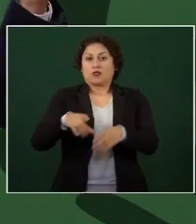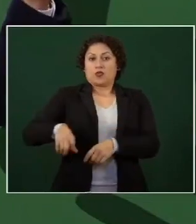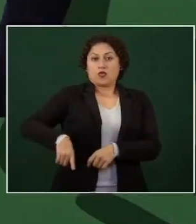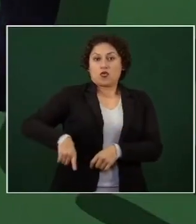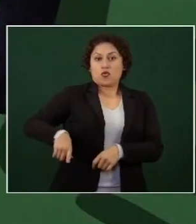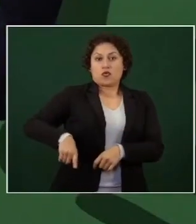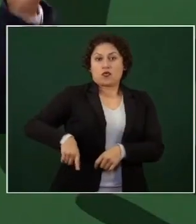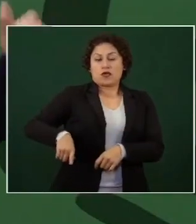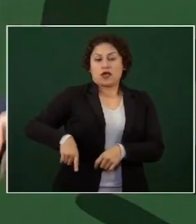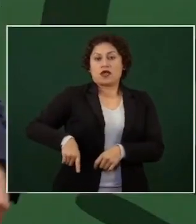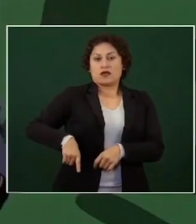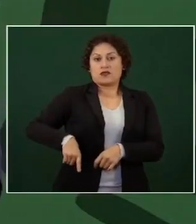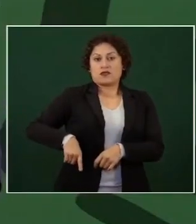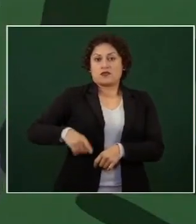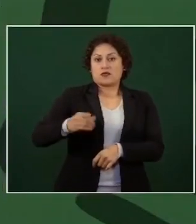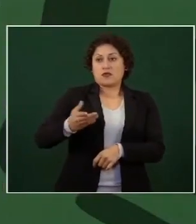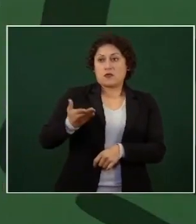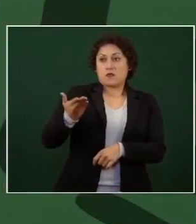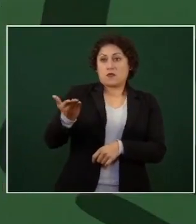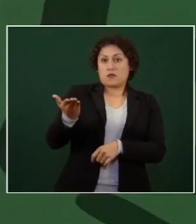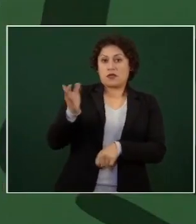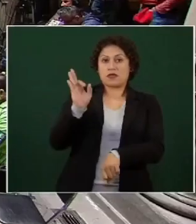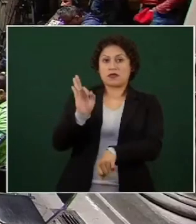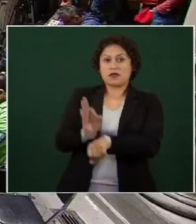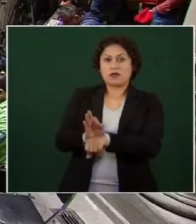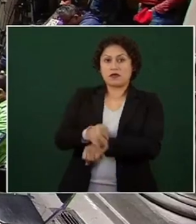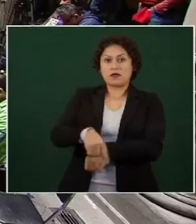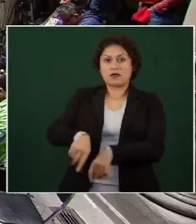pidiendo protección para los periodistas en México.